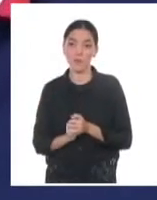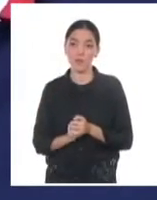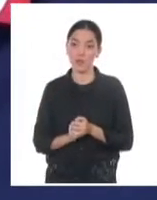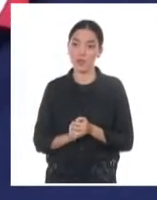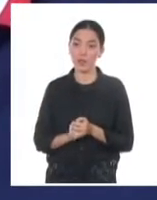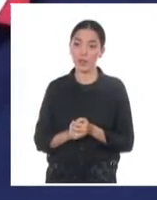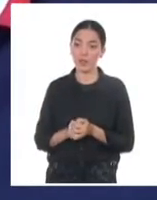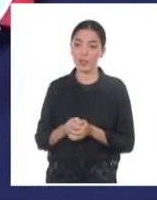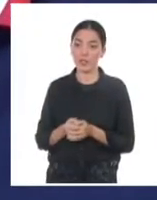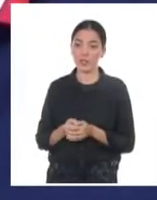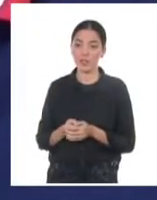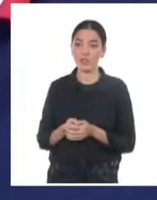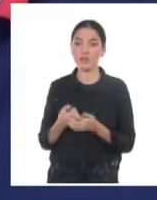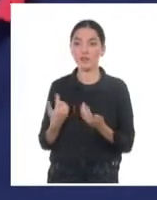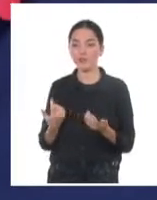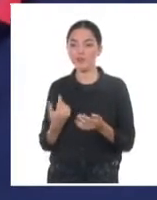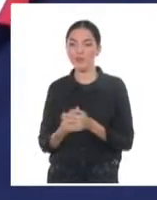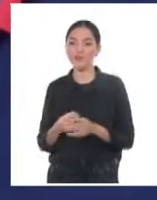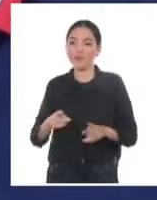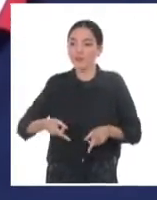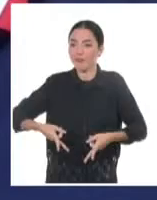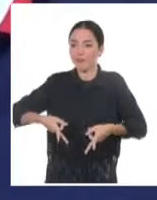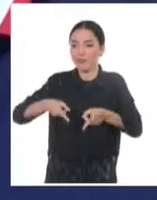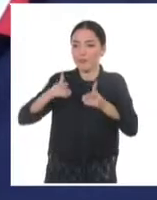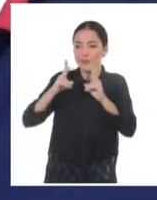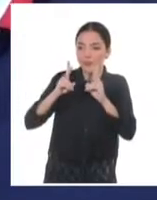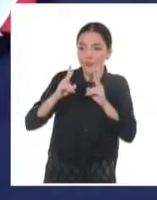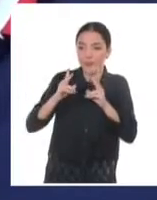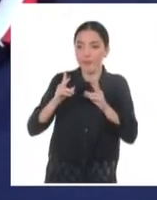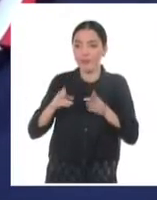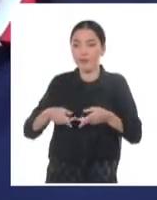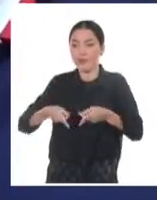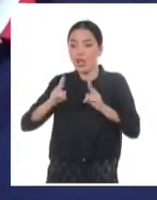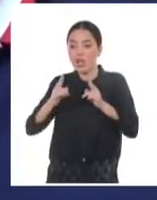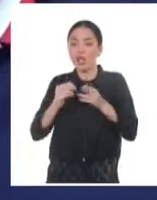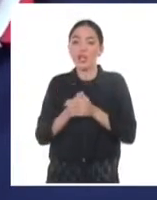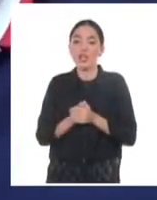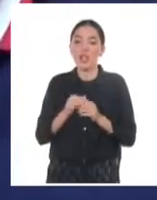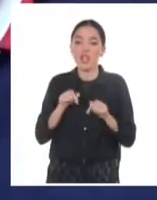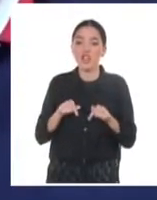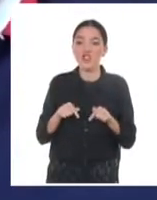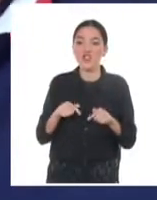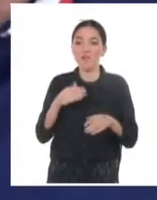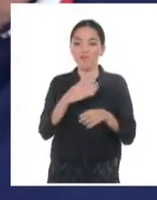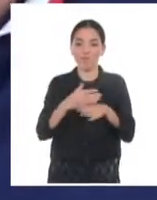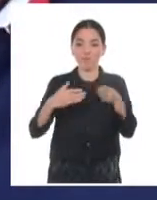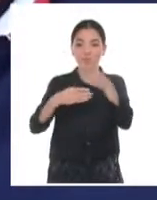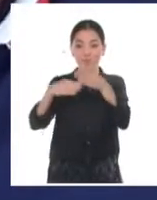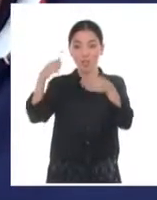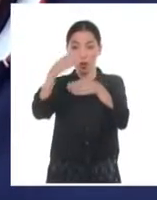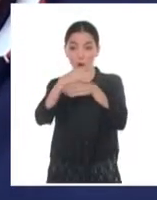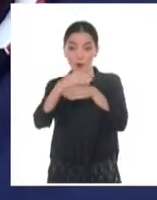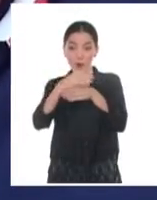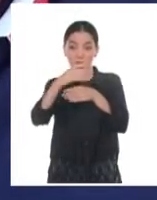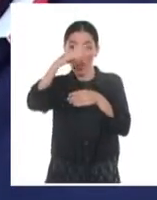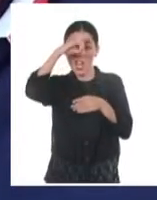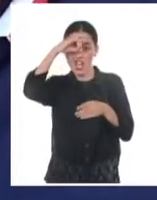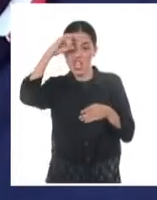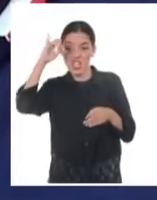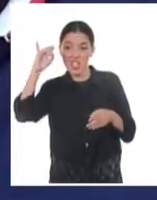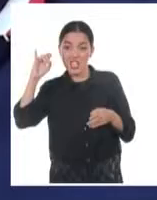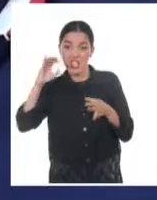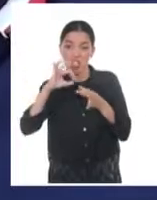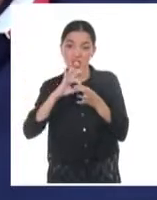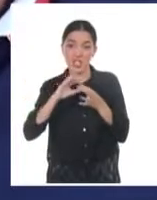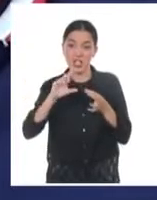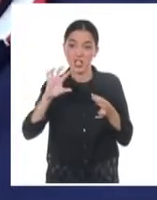es construido en el siglo XIX y hacer que todo fuera del día XIX, ¿no? Tiene sus valores, la modernidad por supuesto hace presente y eso es válido